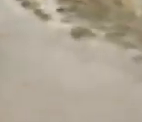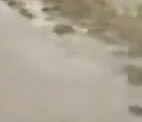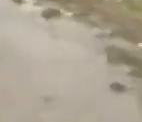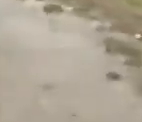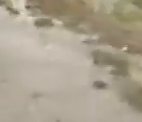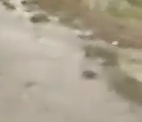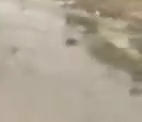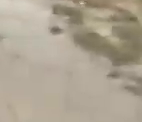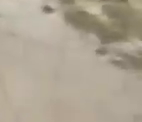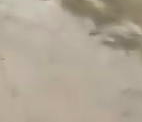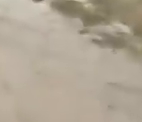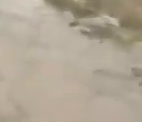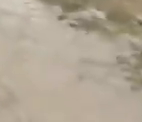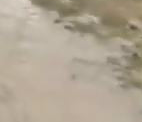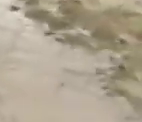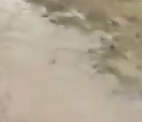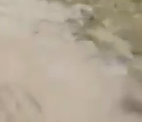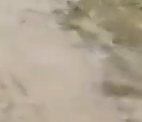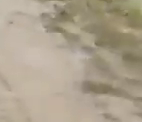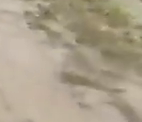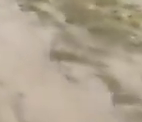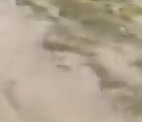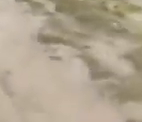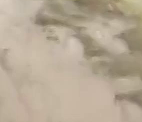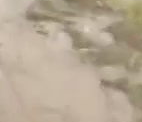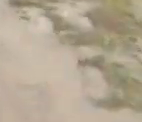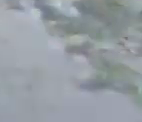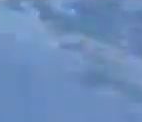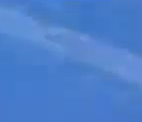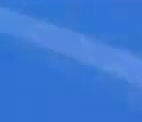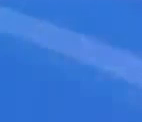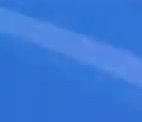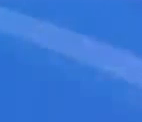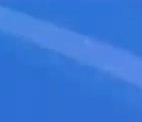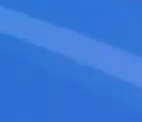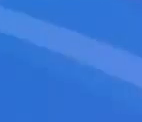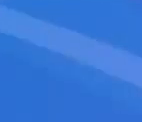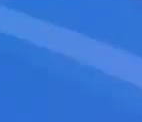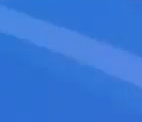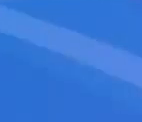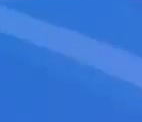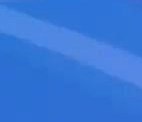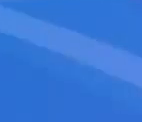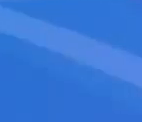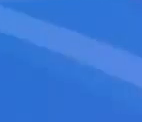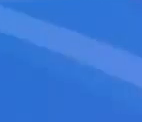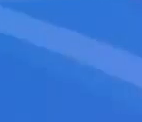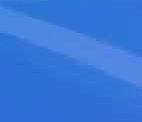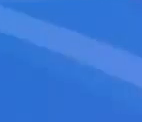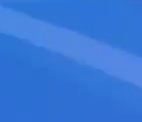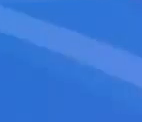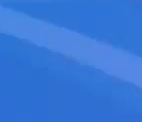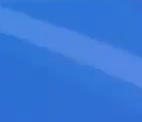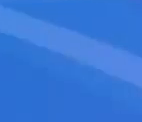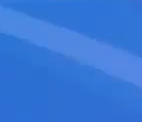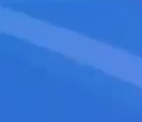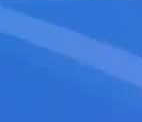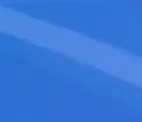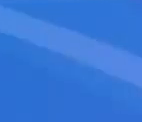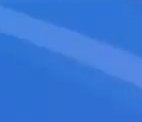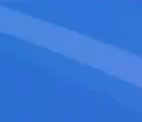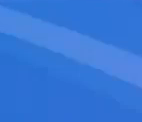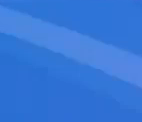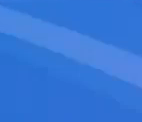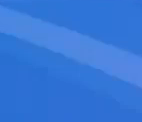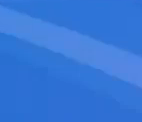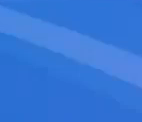que supere el modelo rentista petrolero y derrote las ilegales sanciones imperialistas. Allí vemos al jefe de Estado y de Gobierno, Nicolás